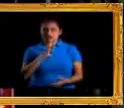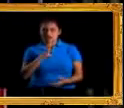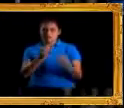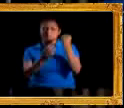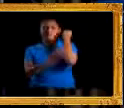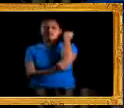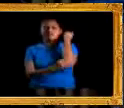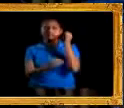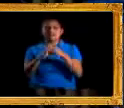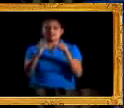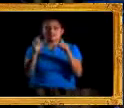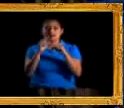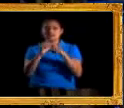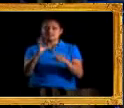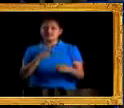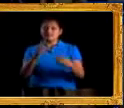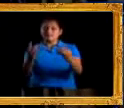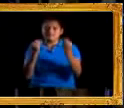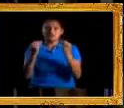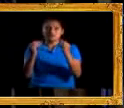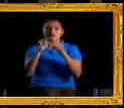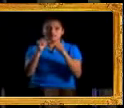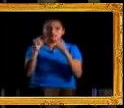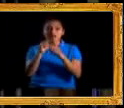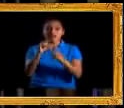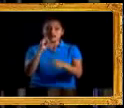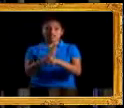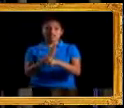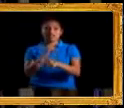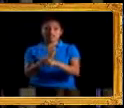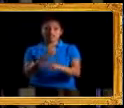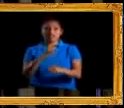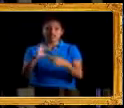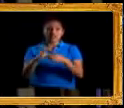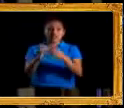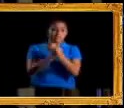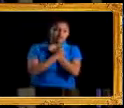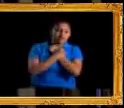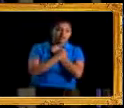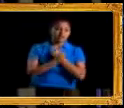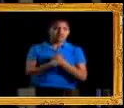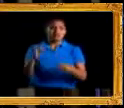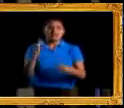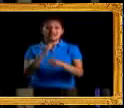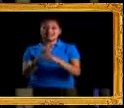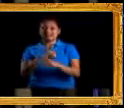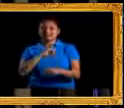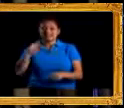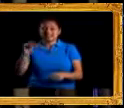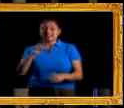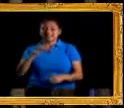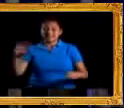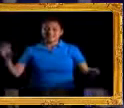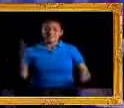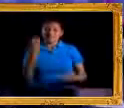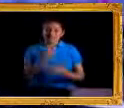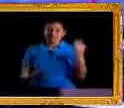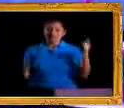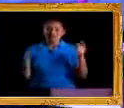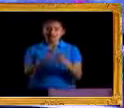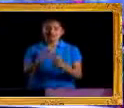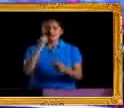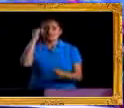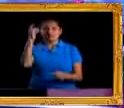palabra, tiene abundante palabra. Es la iglesia avivada, es la iglesia que se va con el Señor. Pero hay otra parte